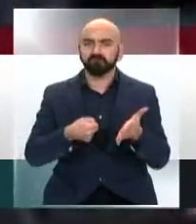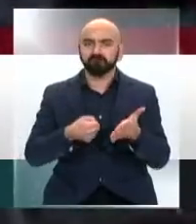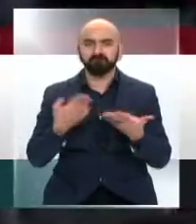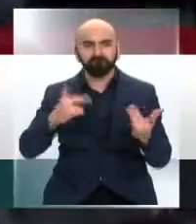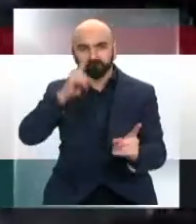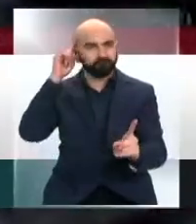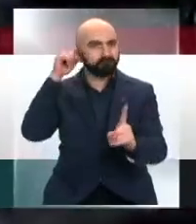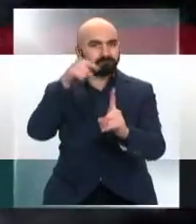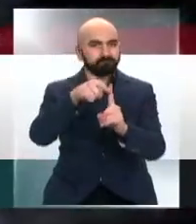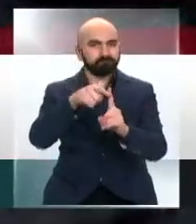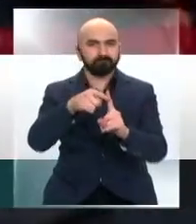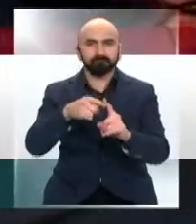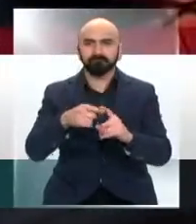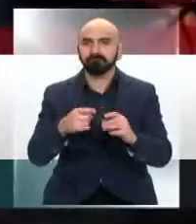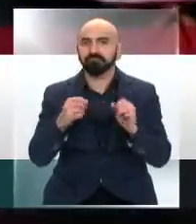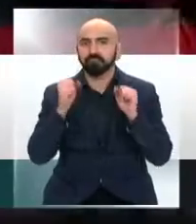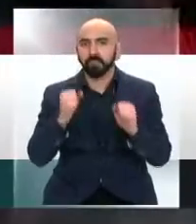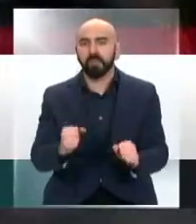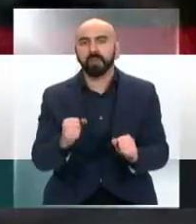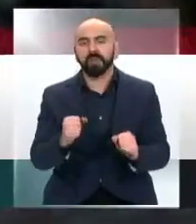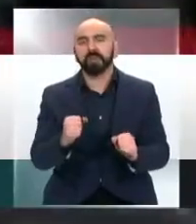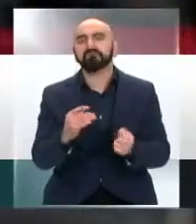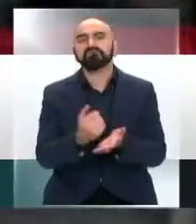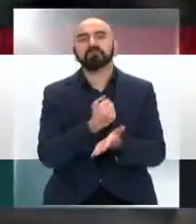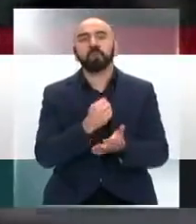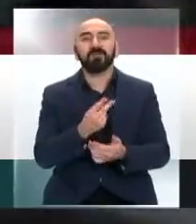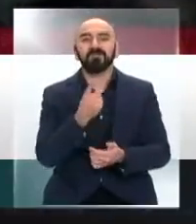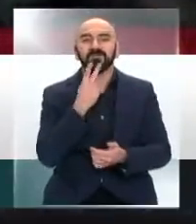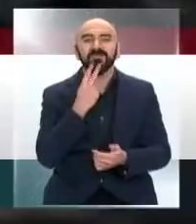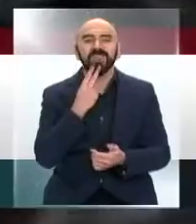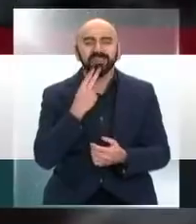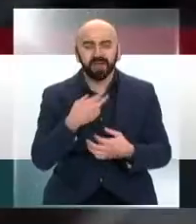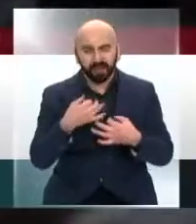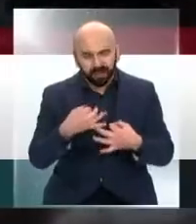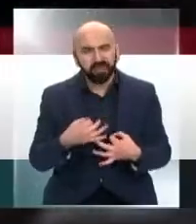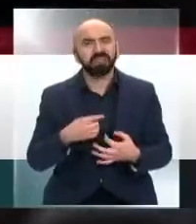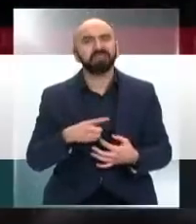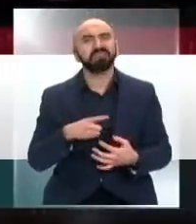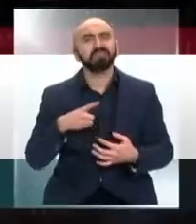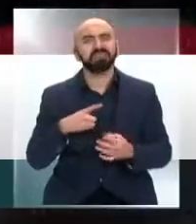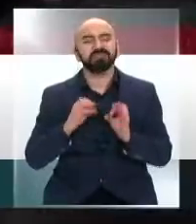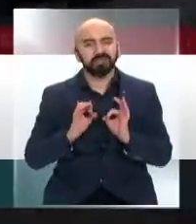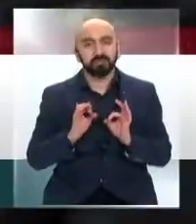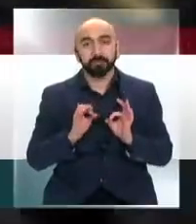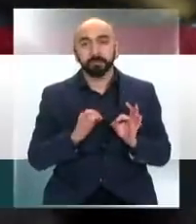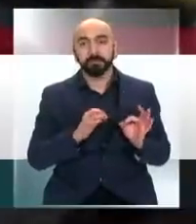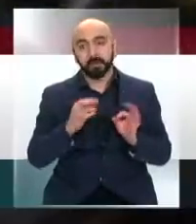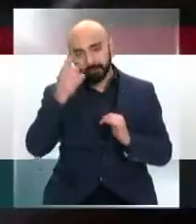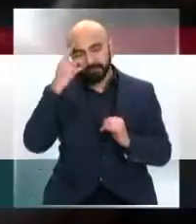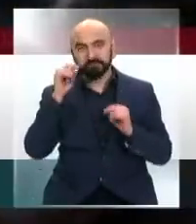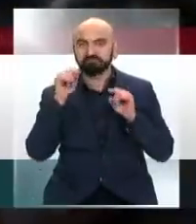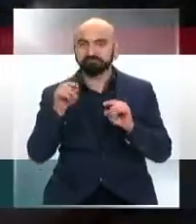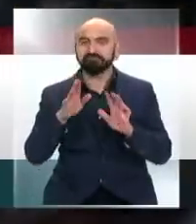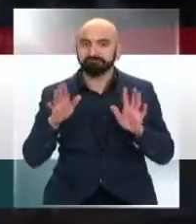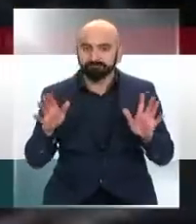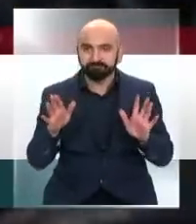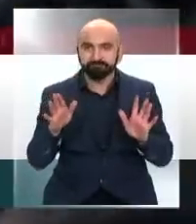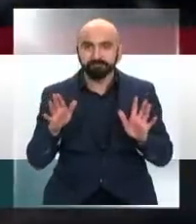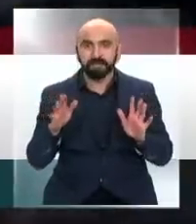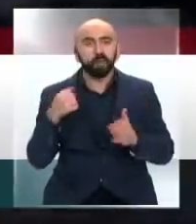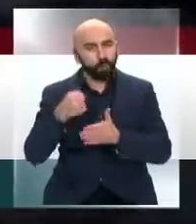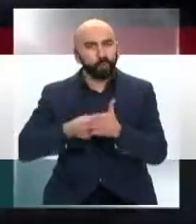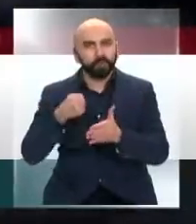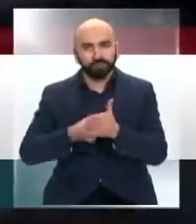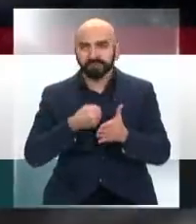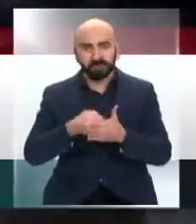para poder tener una vida digna, algo tan sencillo como una vida digna, pero que este modelo se lo ha negado permanentemente. Hoy